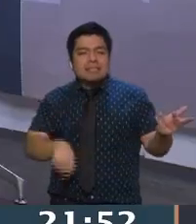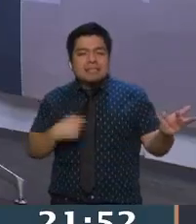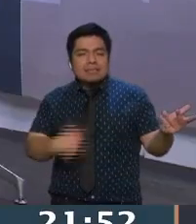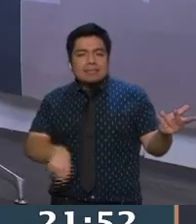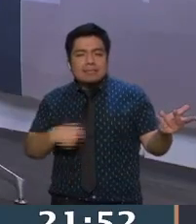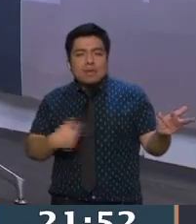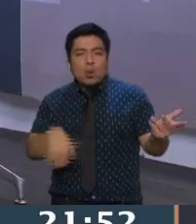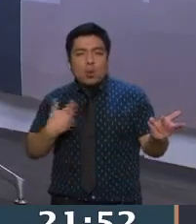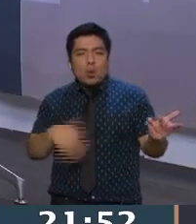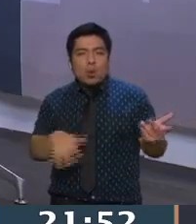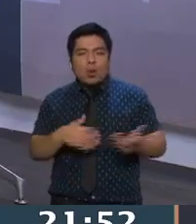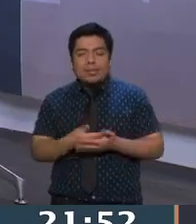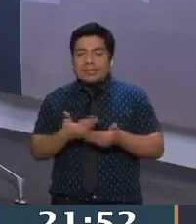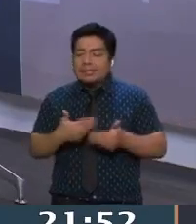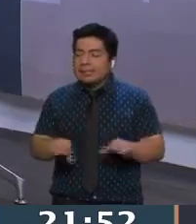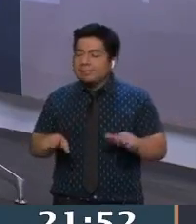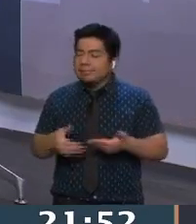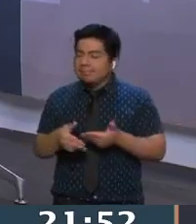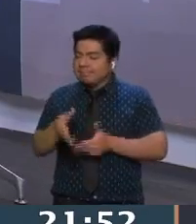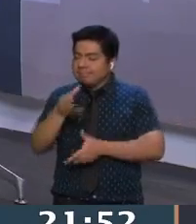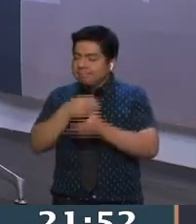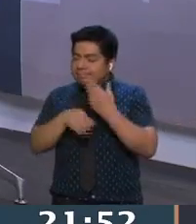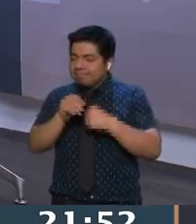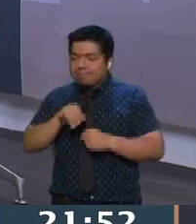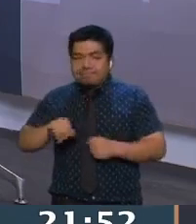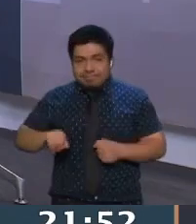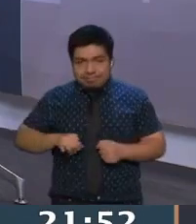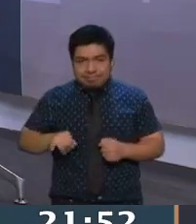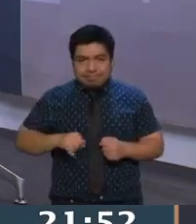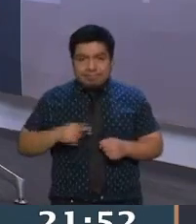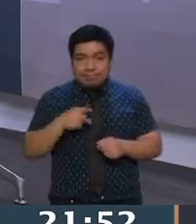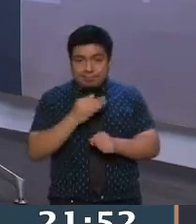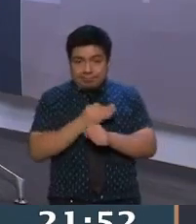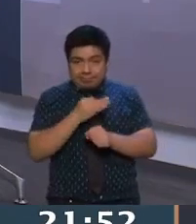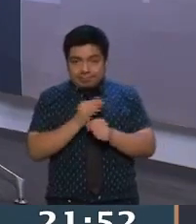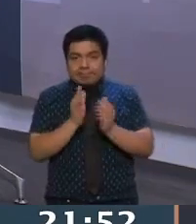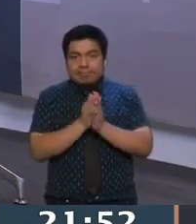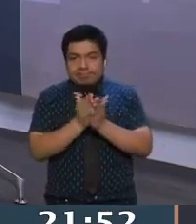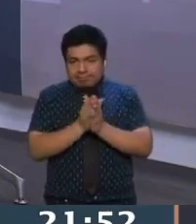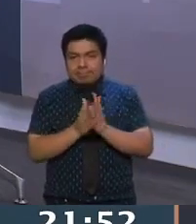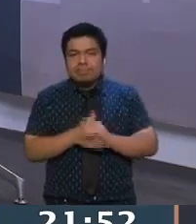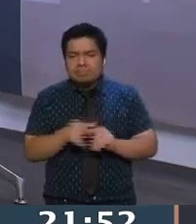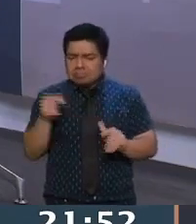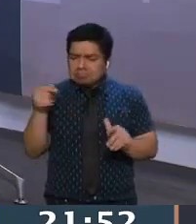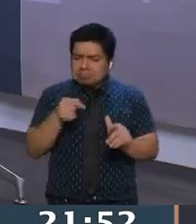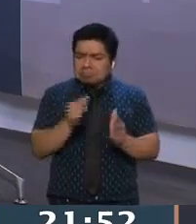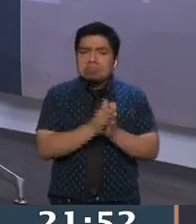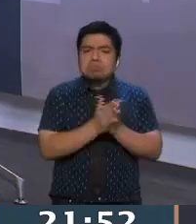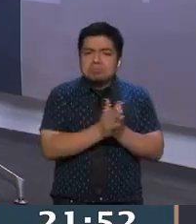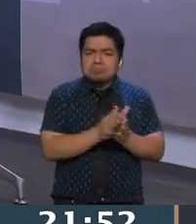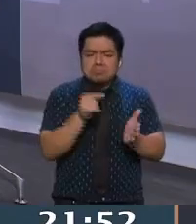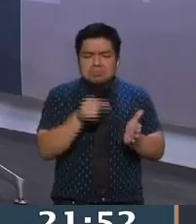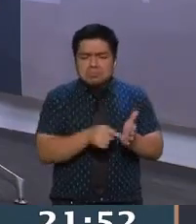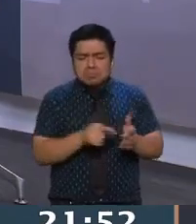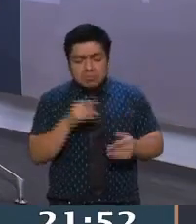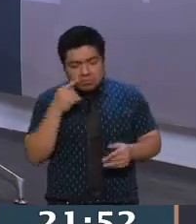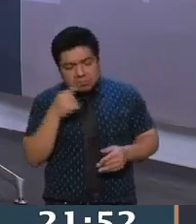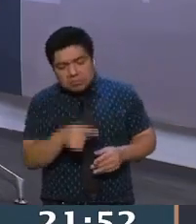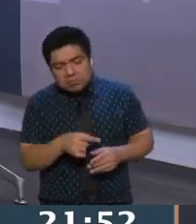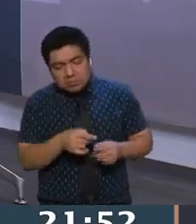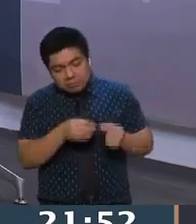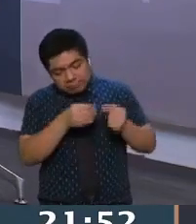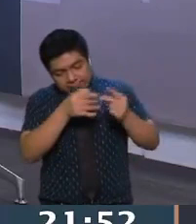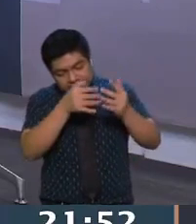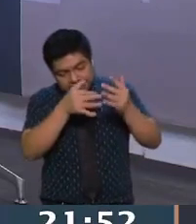una formación musical muy interesante. Pero vamos al libro. Fíjate que el libro nos presenta una cantidad